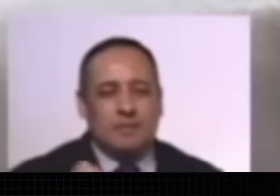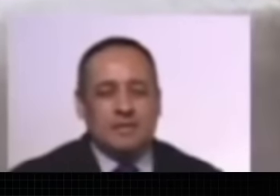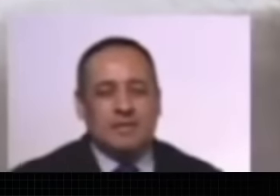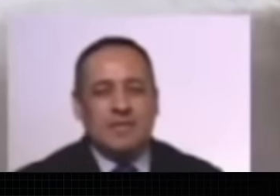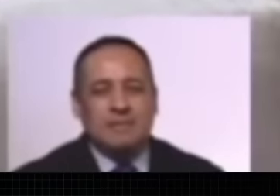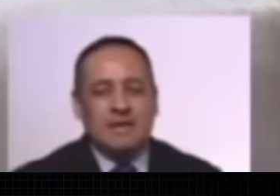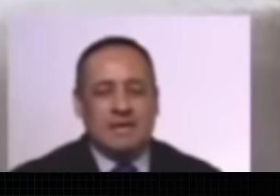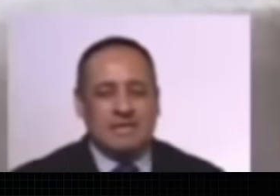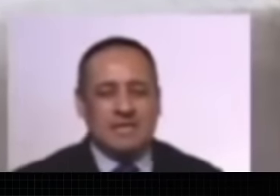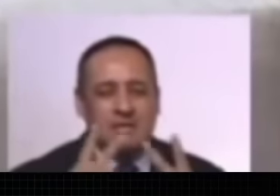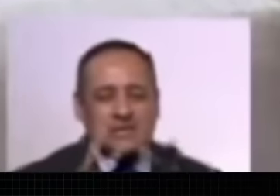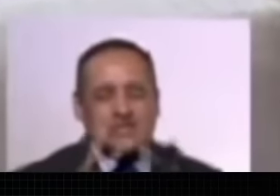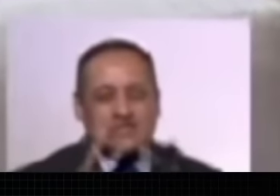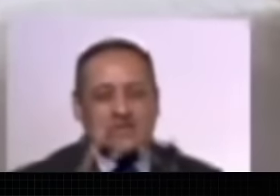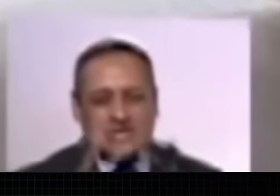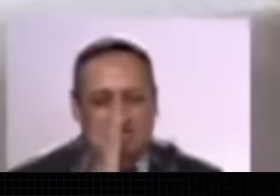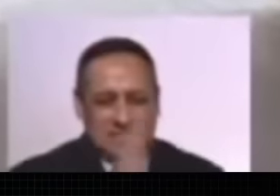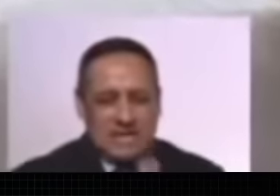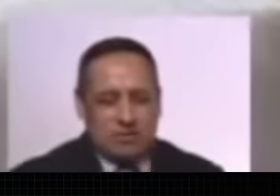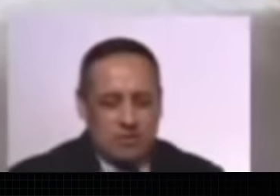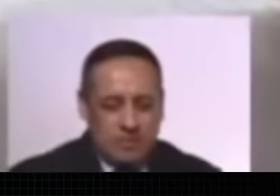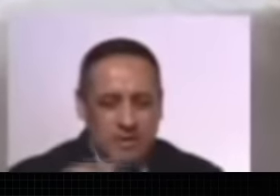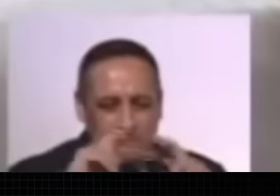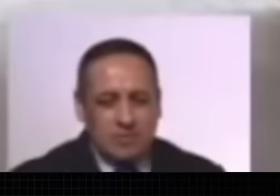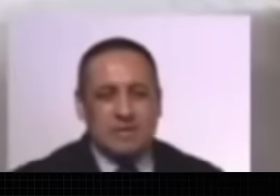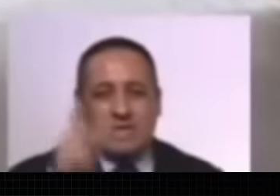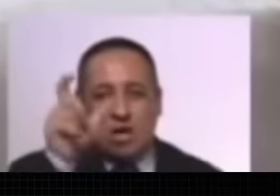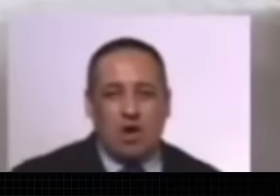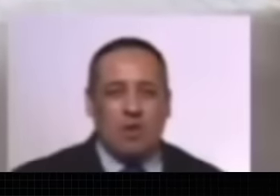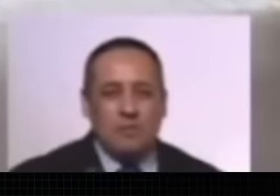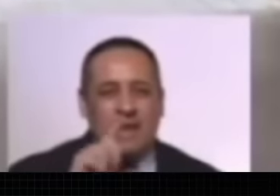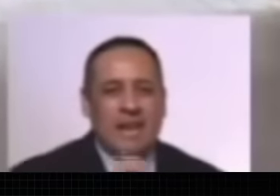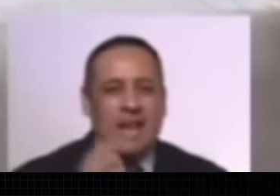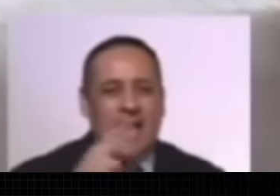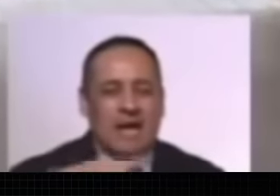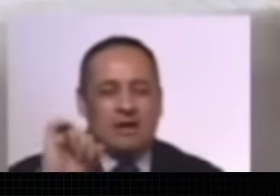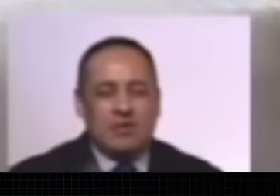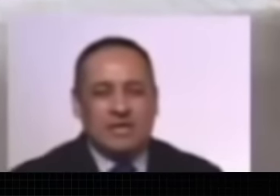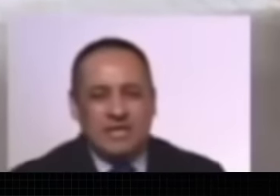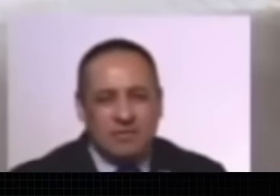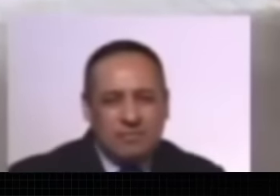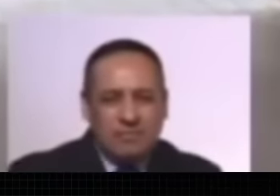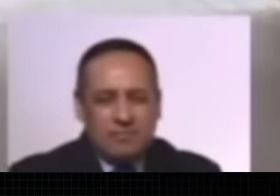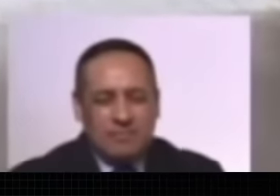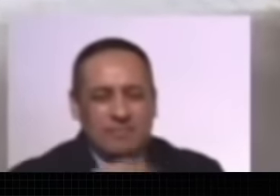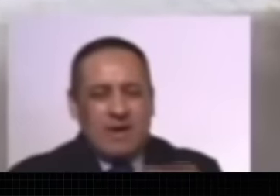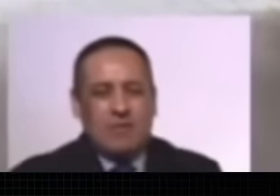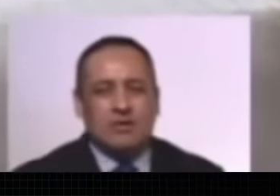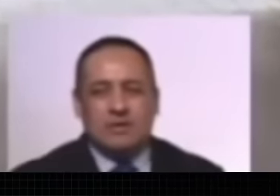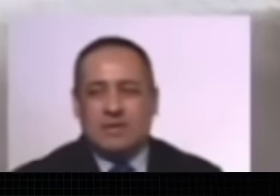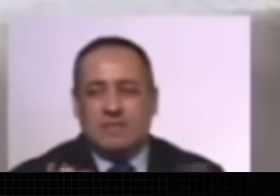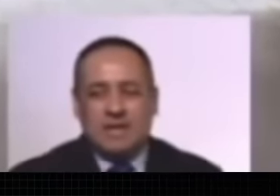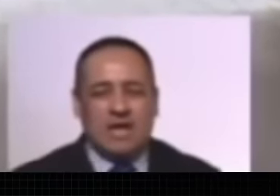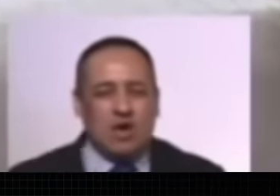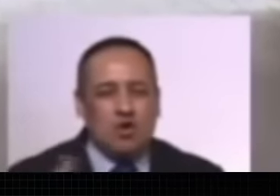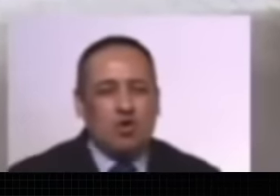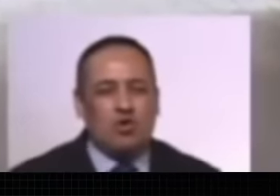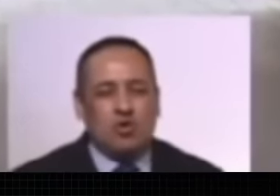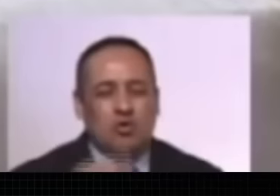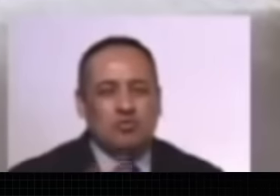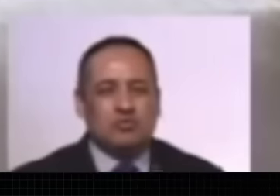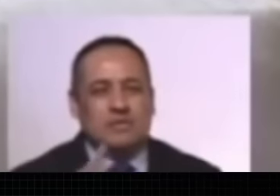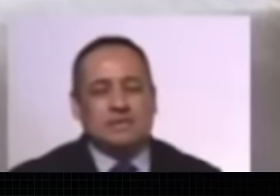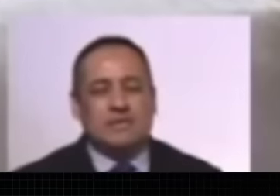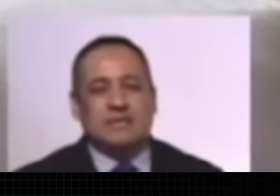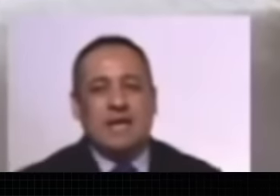cuando existían serios indicios de que el lagarto había cometido tráfico de influencias y obstrucción de la